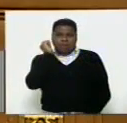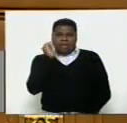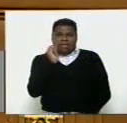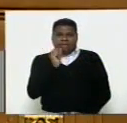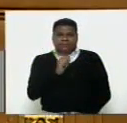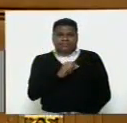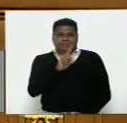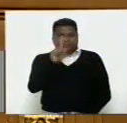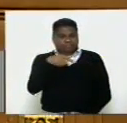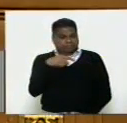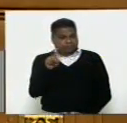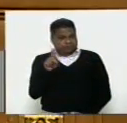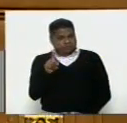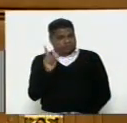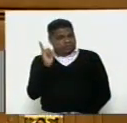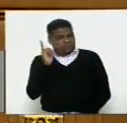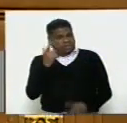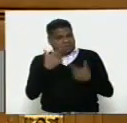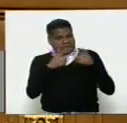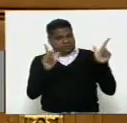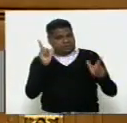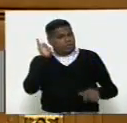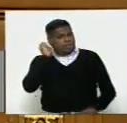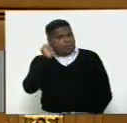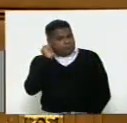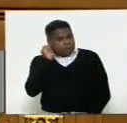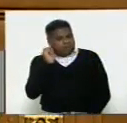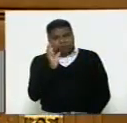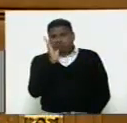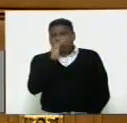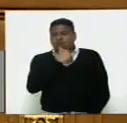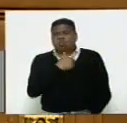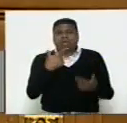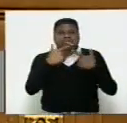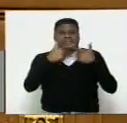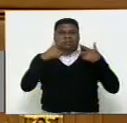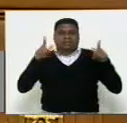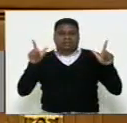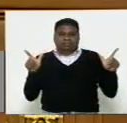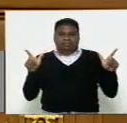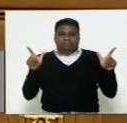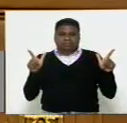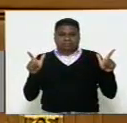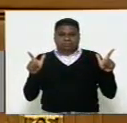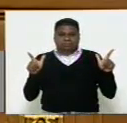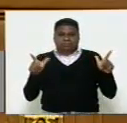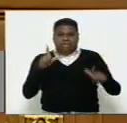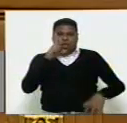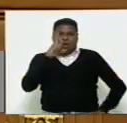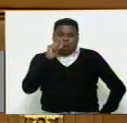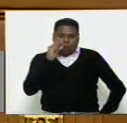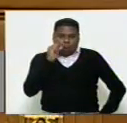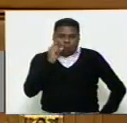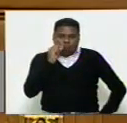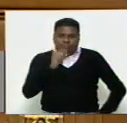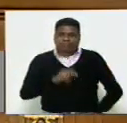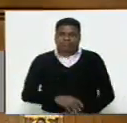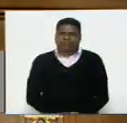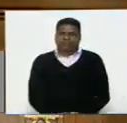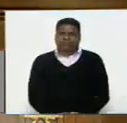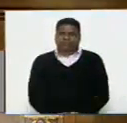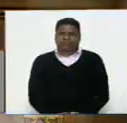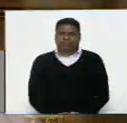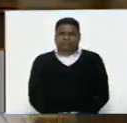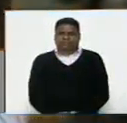la liberación de la mujer no habrá liberación del hombre.